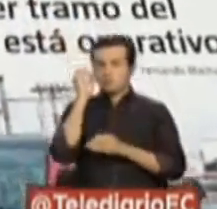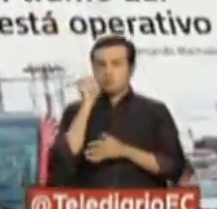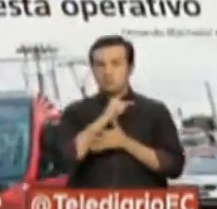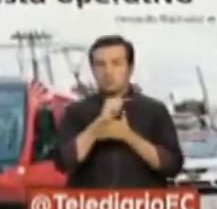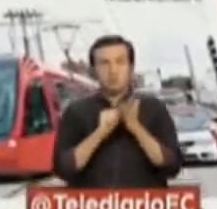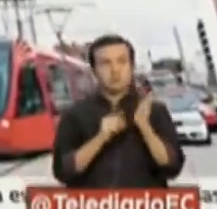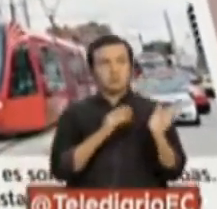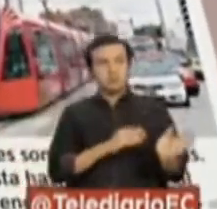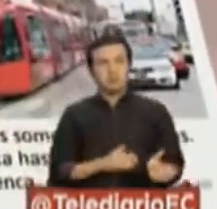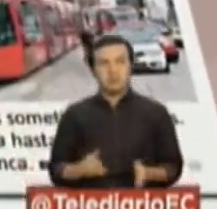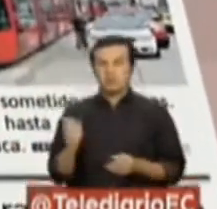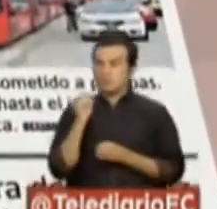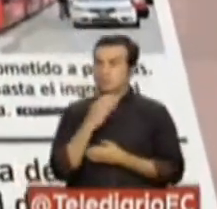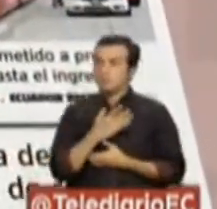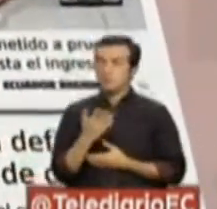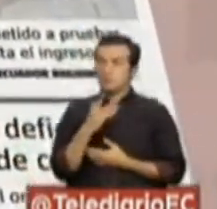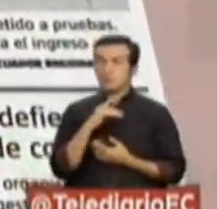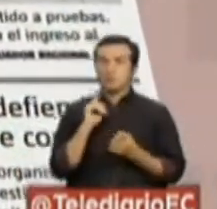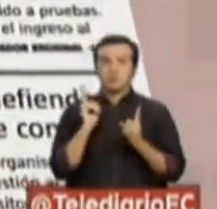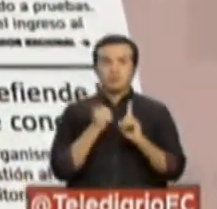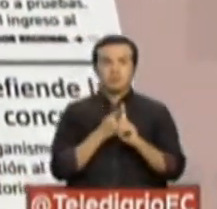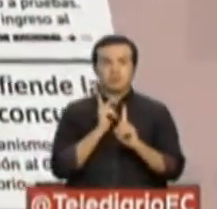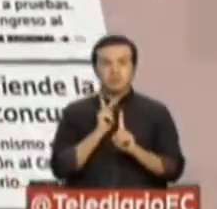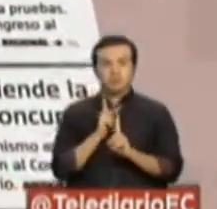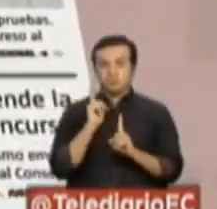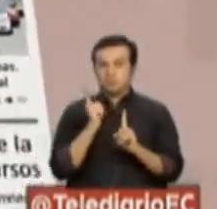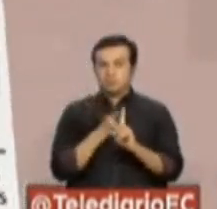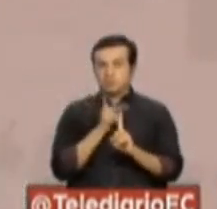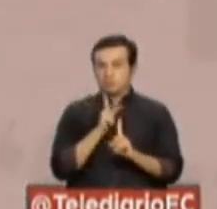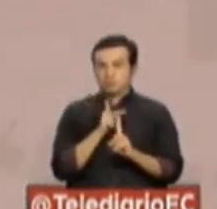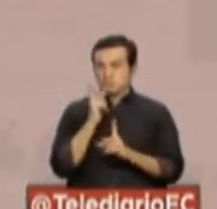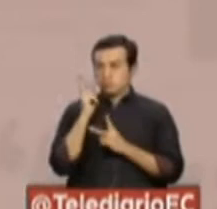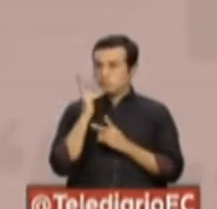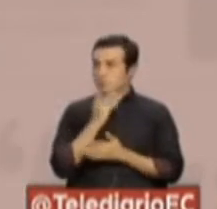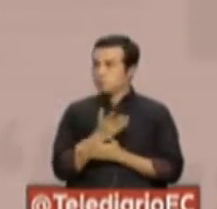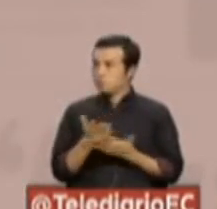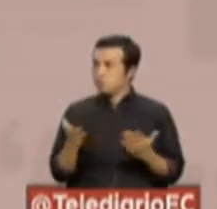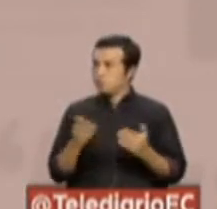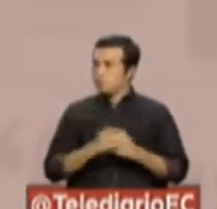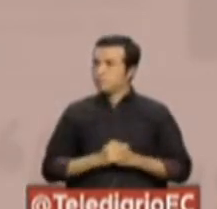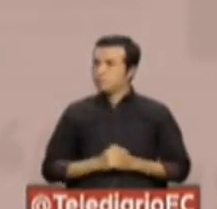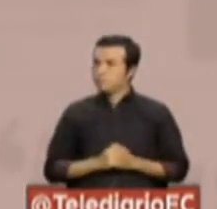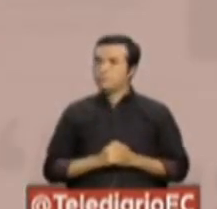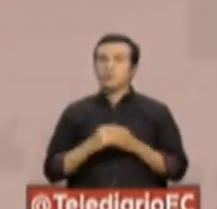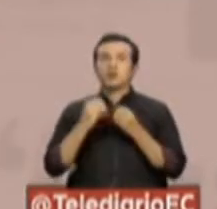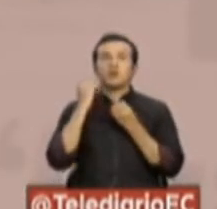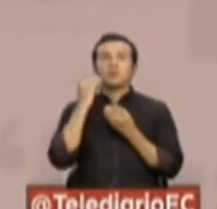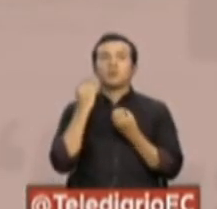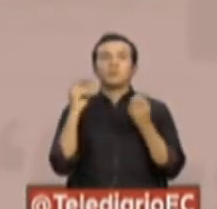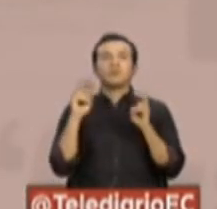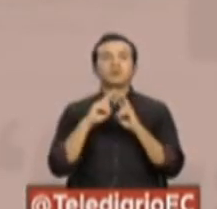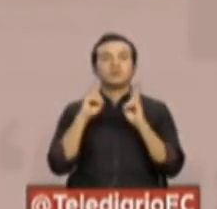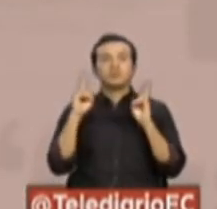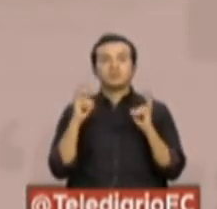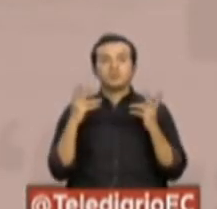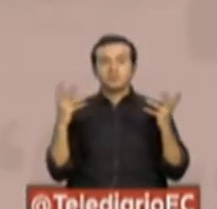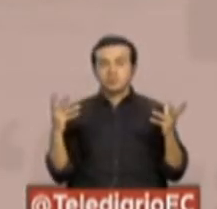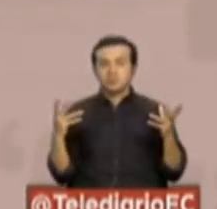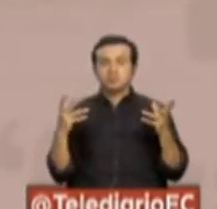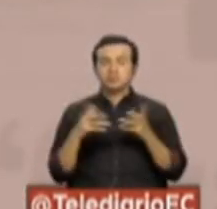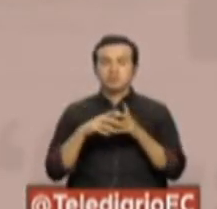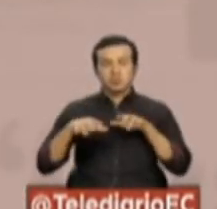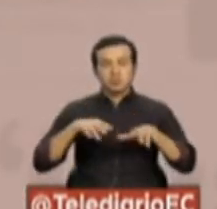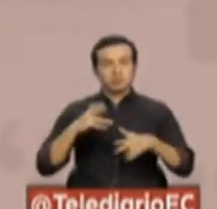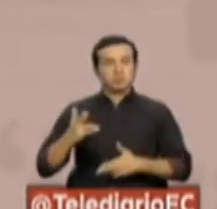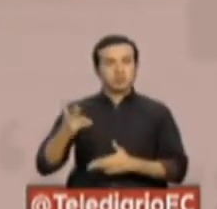que El Telégrafo nos trae. En primerísimo lugar, por supuesto, la información acerca de la